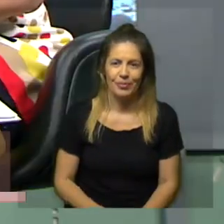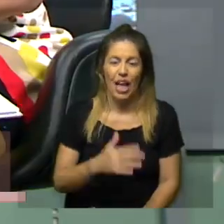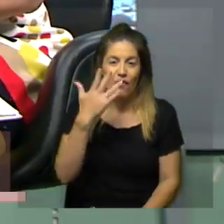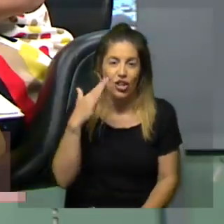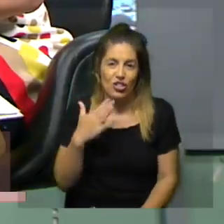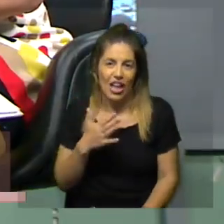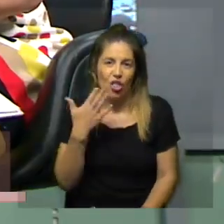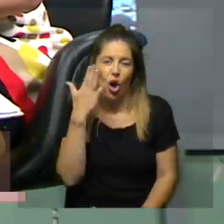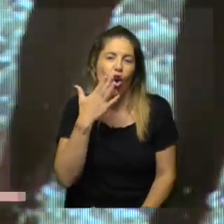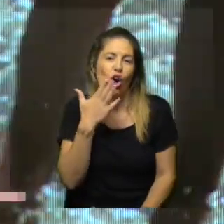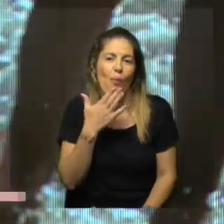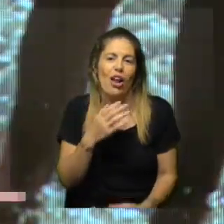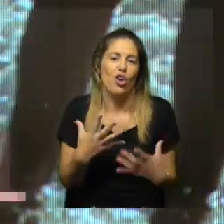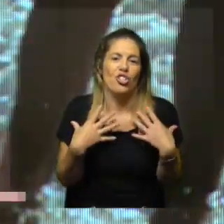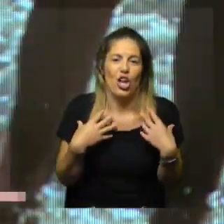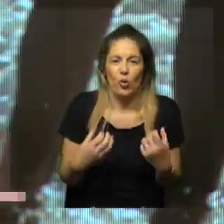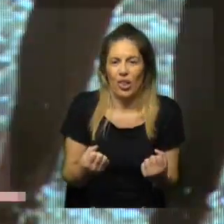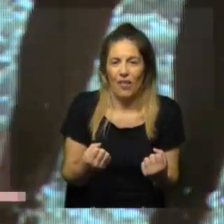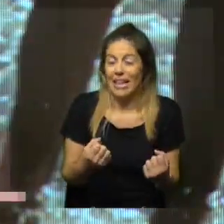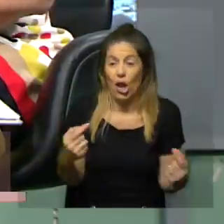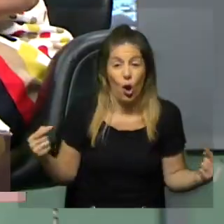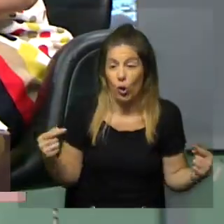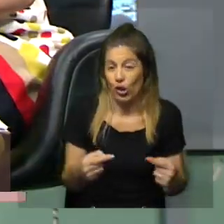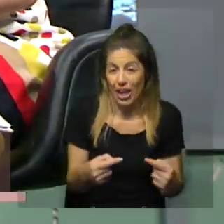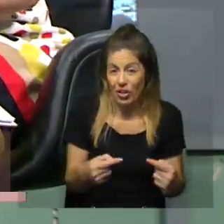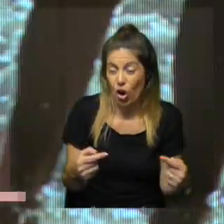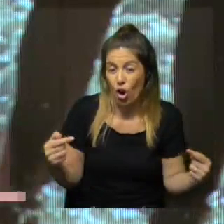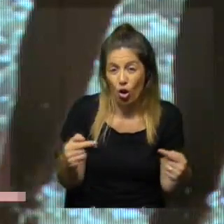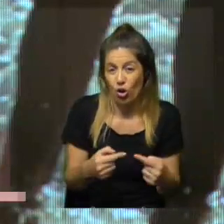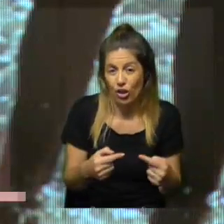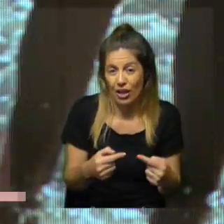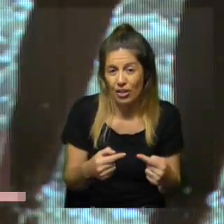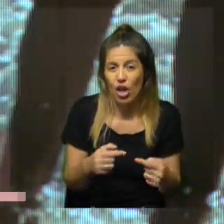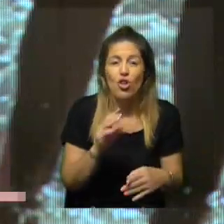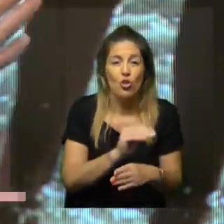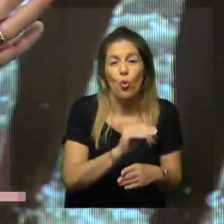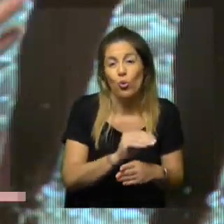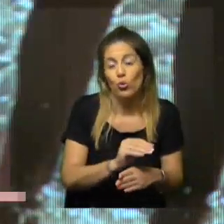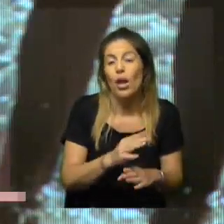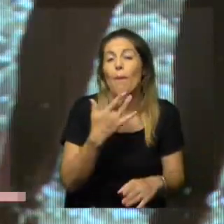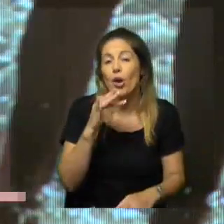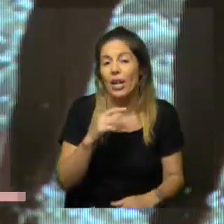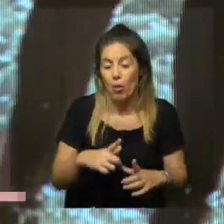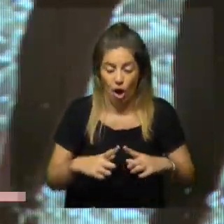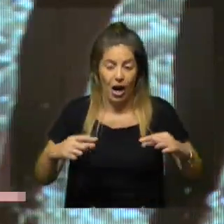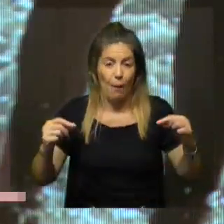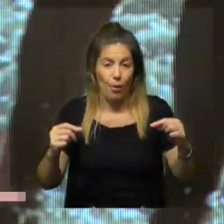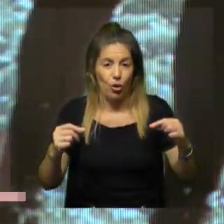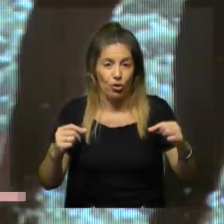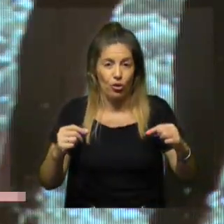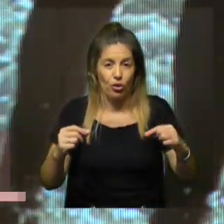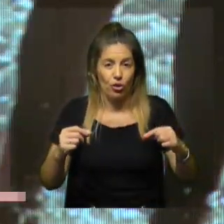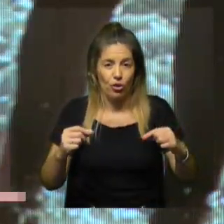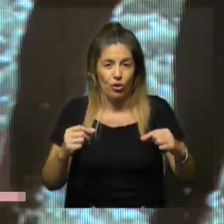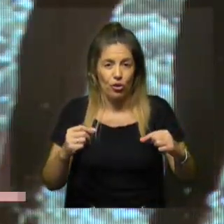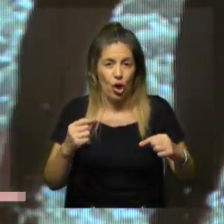como algo saludable. Claro, digo, y todo lo contrario, pero es así. Son otras culturas, ¿no? En Japón, yo vi unos años, conocí